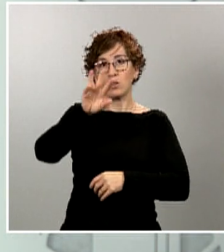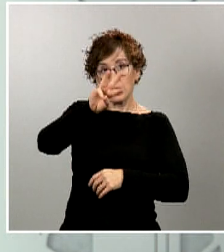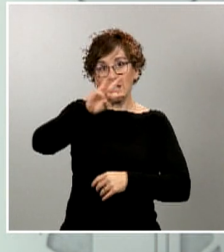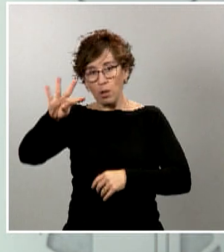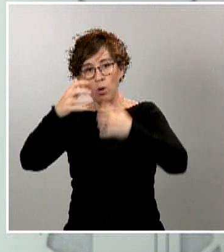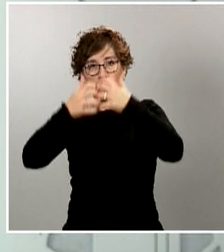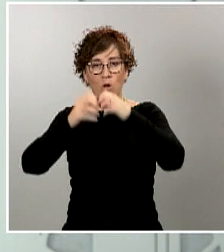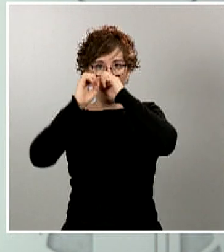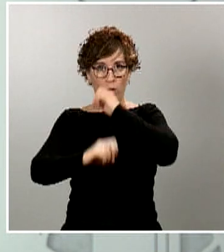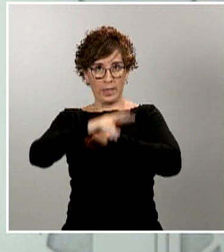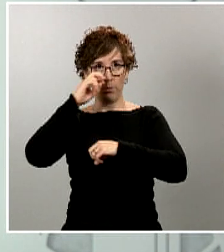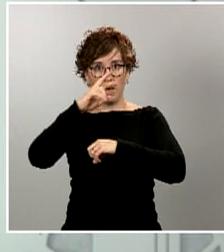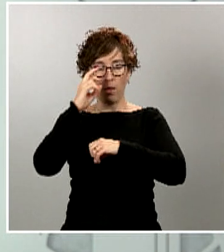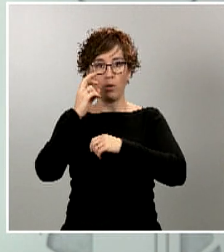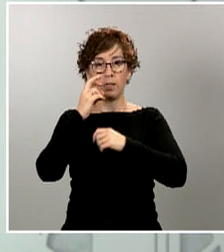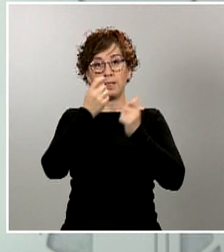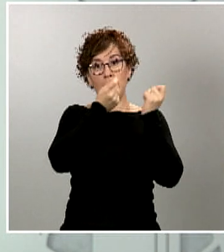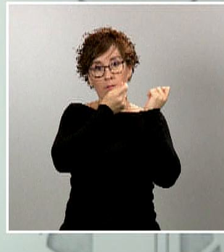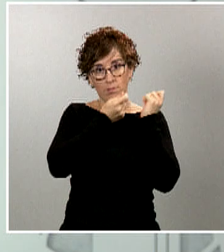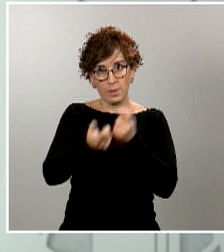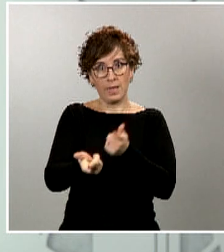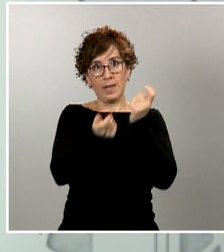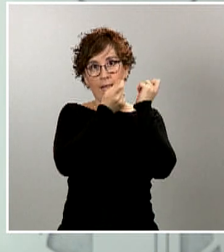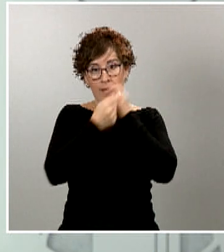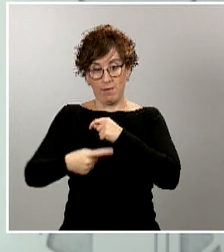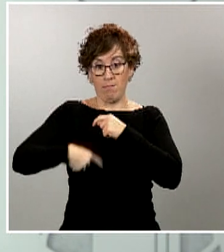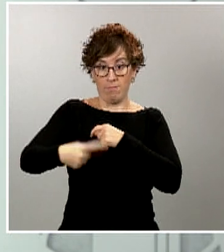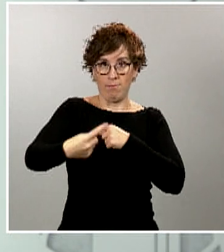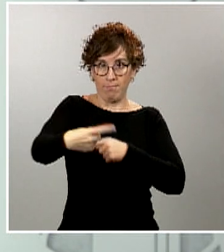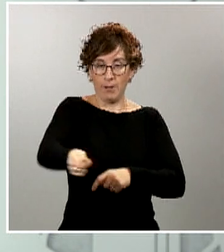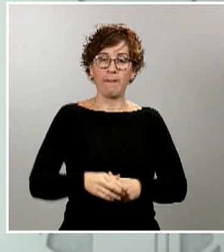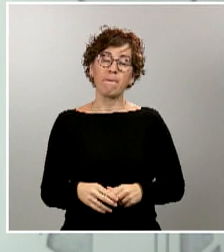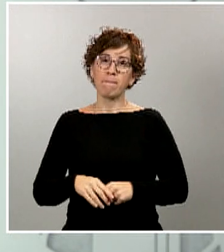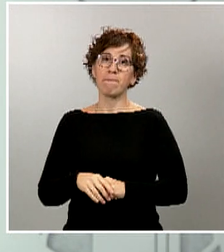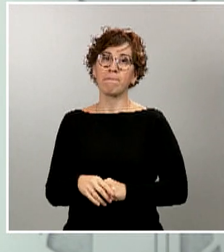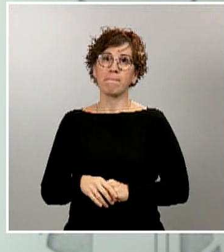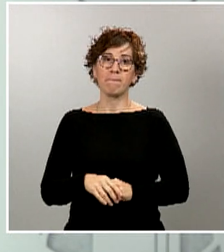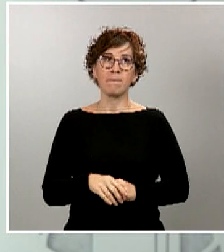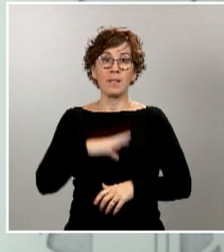que irán llegando los próximos días, a los que hay que añadir